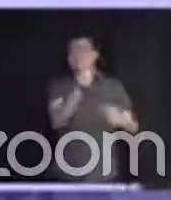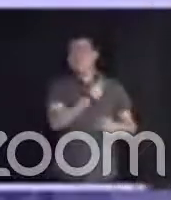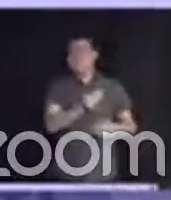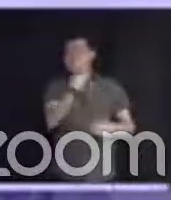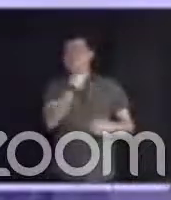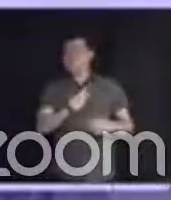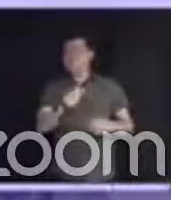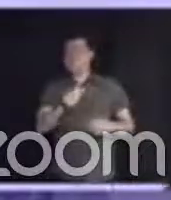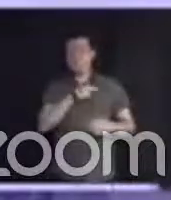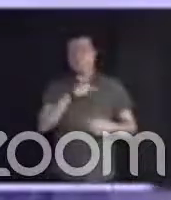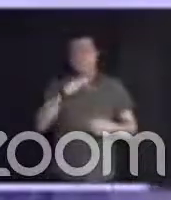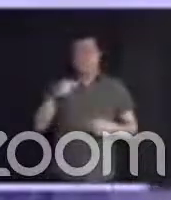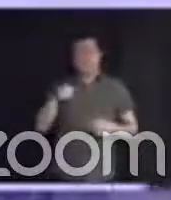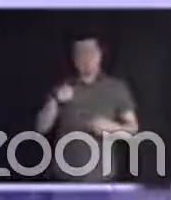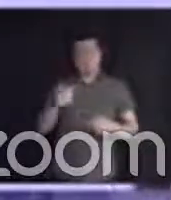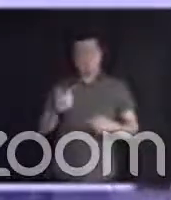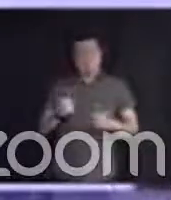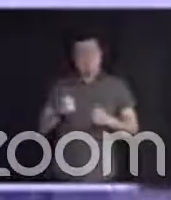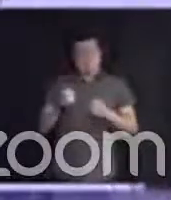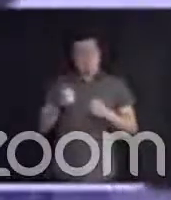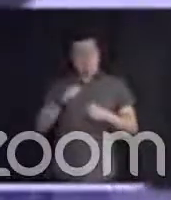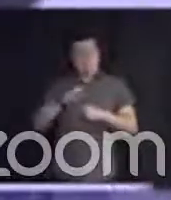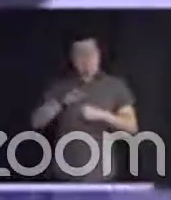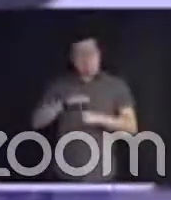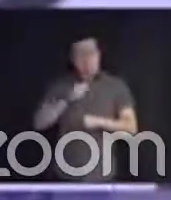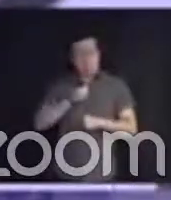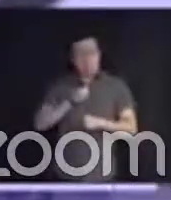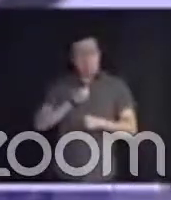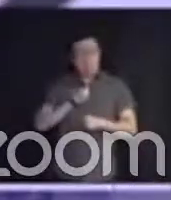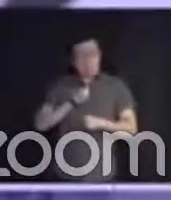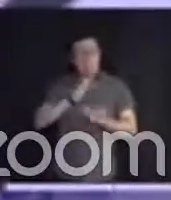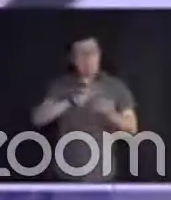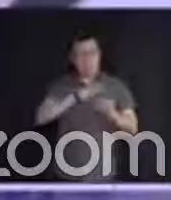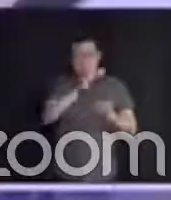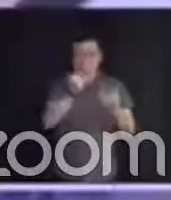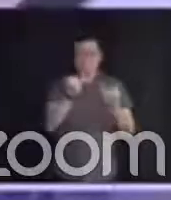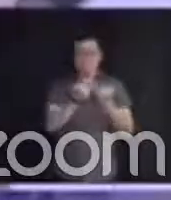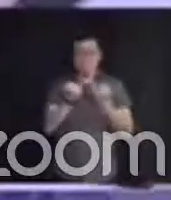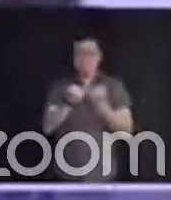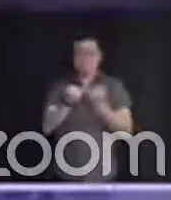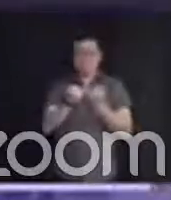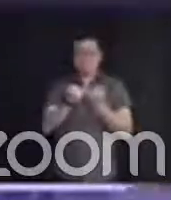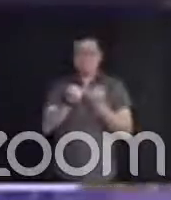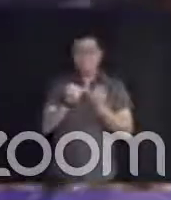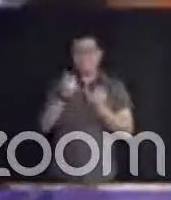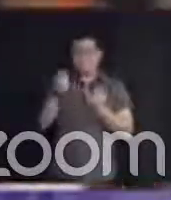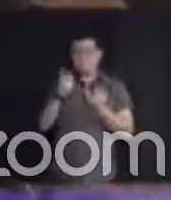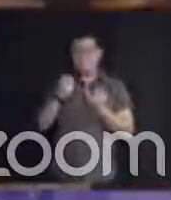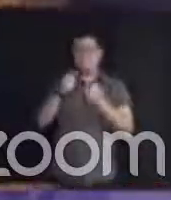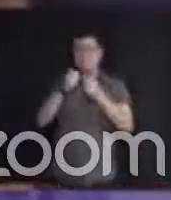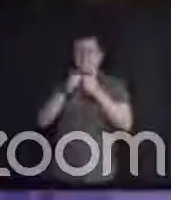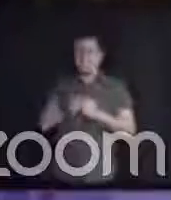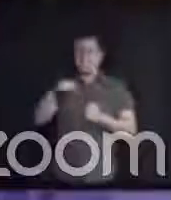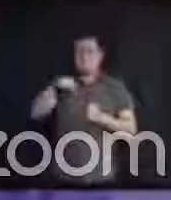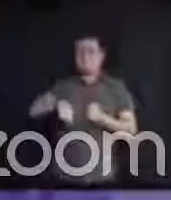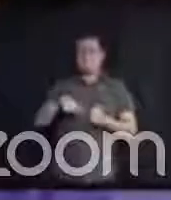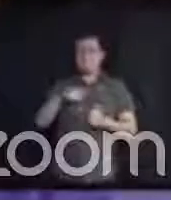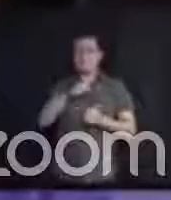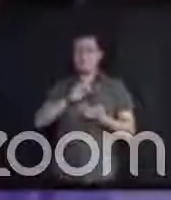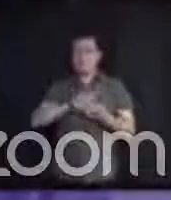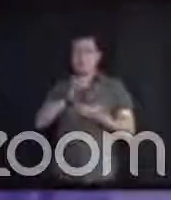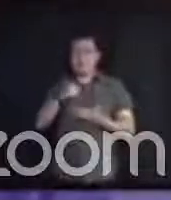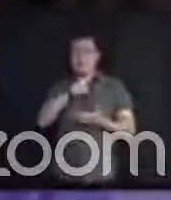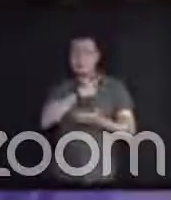nosotros. Nos han fortalecido y por eso, gracias a Dios, estamos aquí. Muchas gracias. Gracias, mi